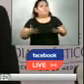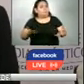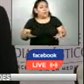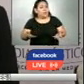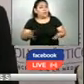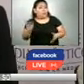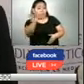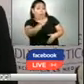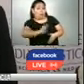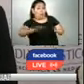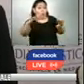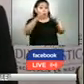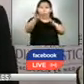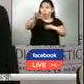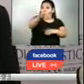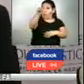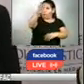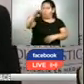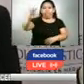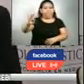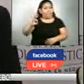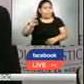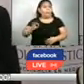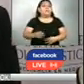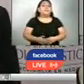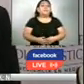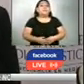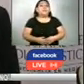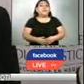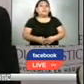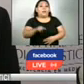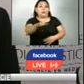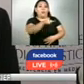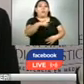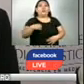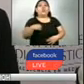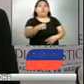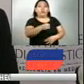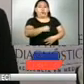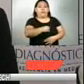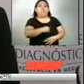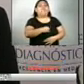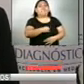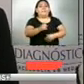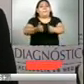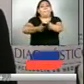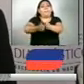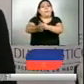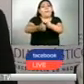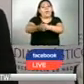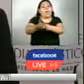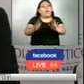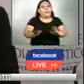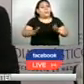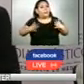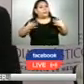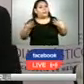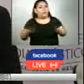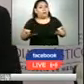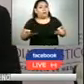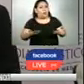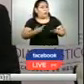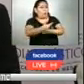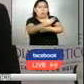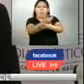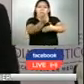de primer mundo, cosa que pues los residentes tendrán esa ventaja de tener a su disposición toda